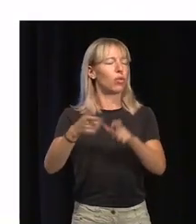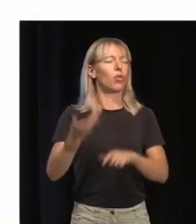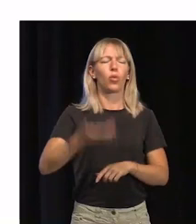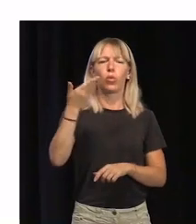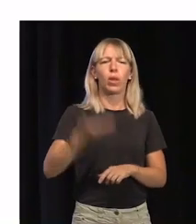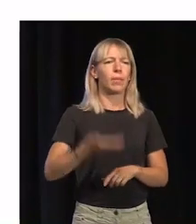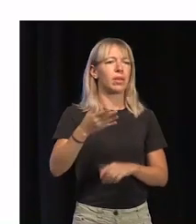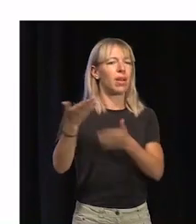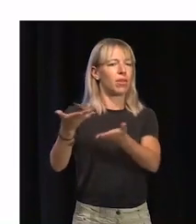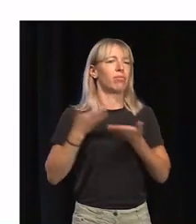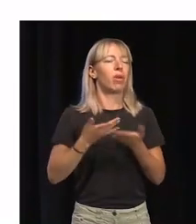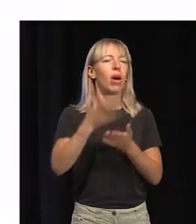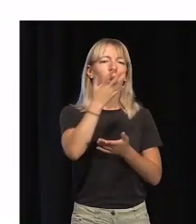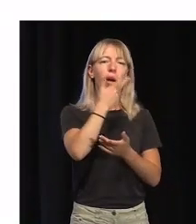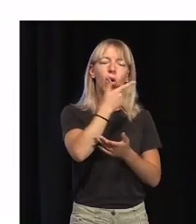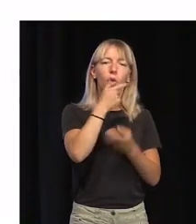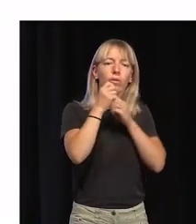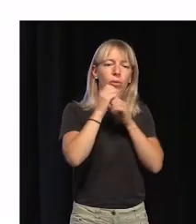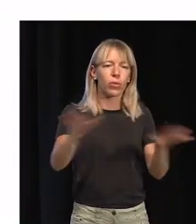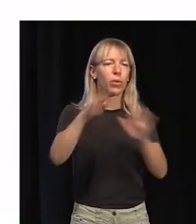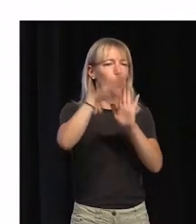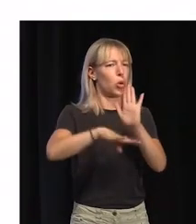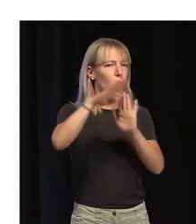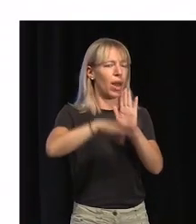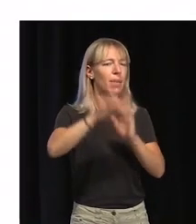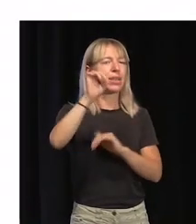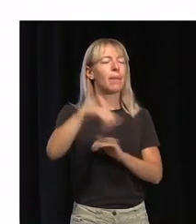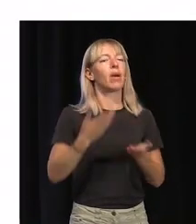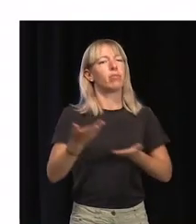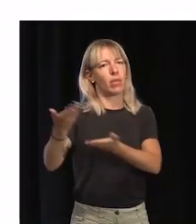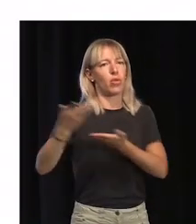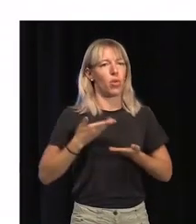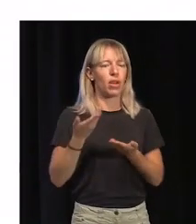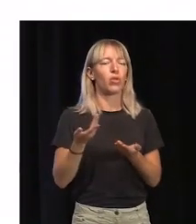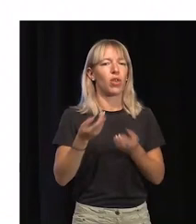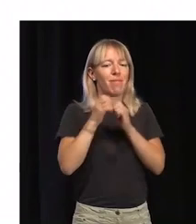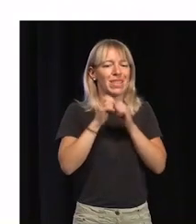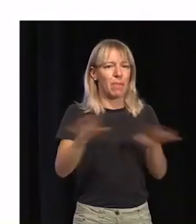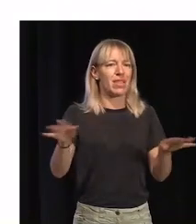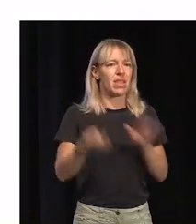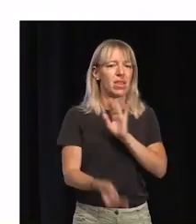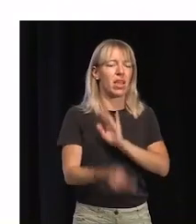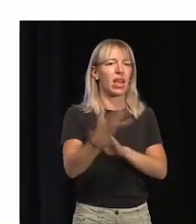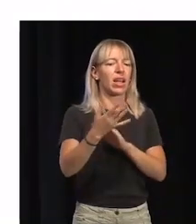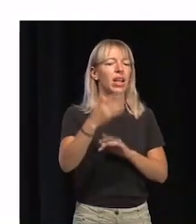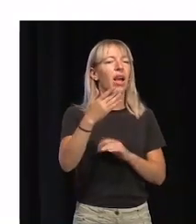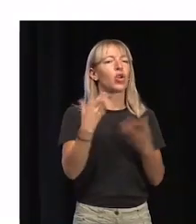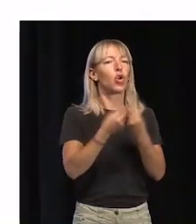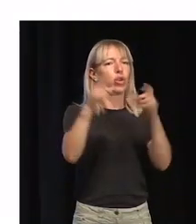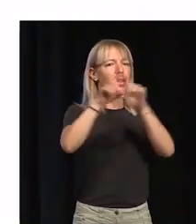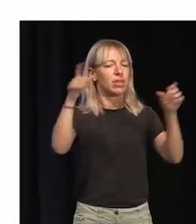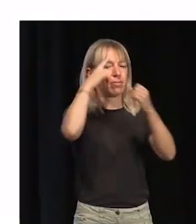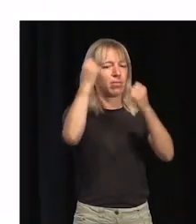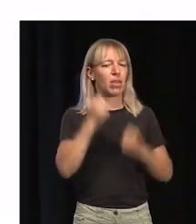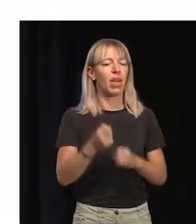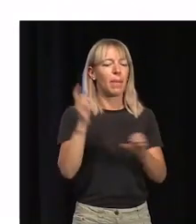fundamental para ayudarnos a dar el conocer el programa y para ayudarnos a expandirlo y crear lazos con las entidades que formaban